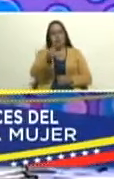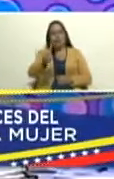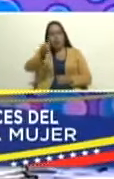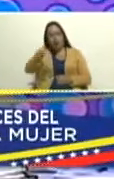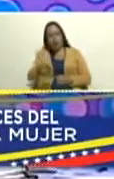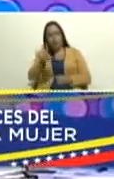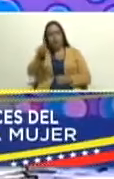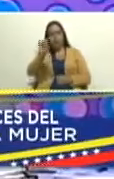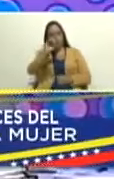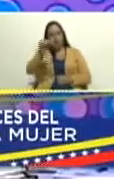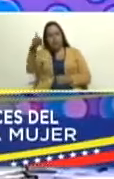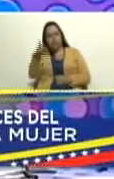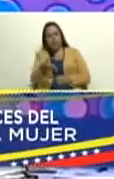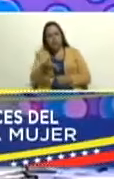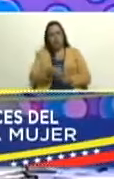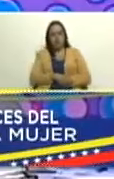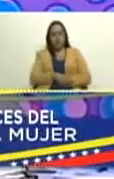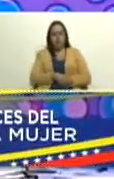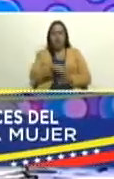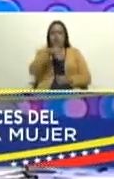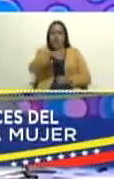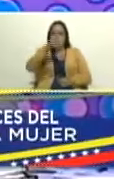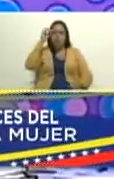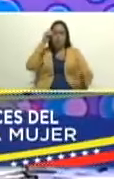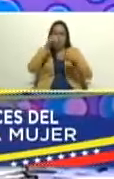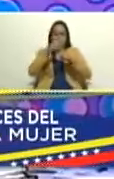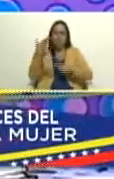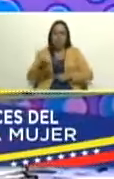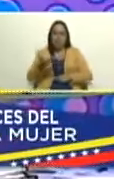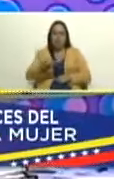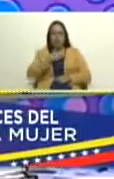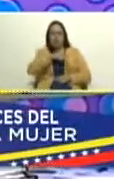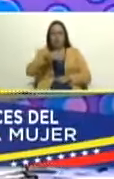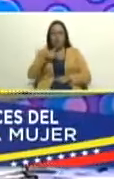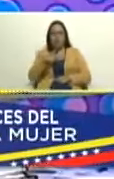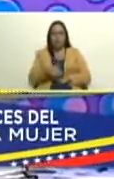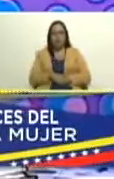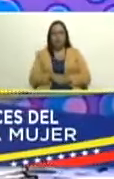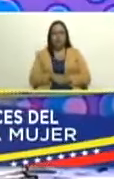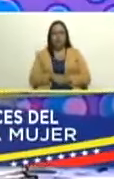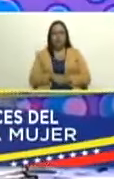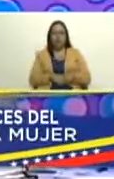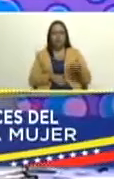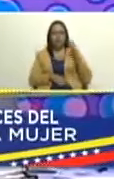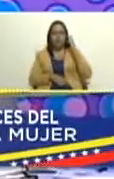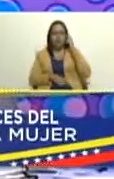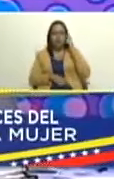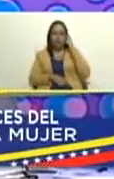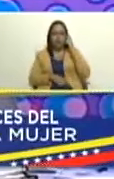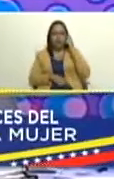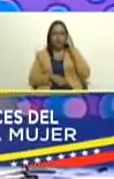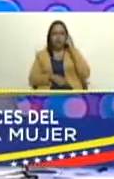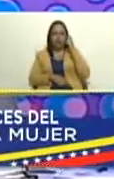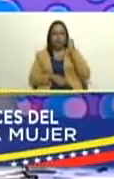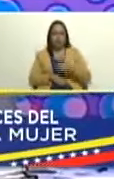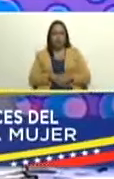41.1%. Es un reto para nosotros. Es un reto. Y estamos encima del reto.